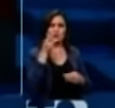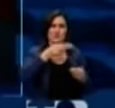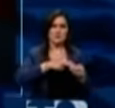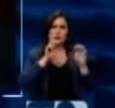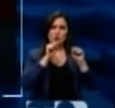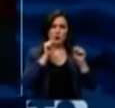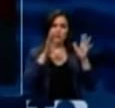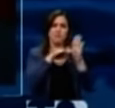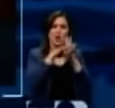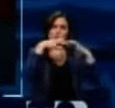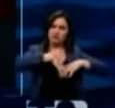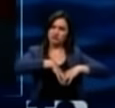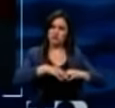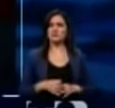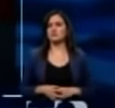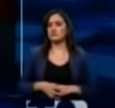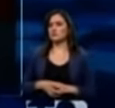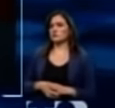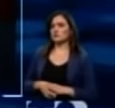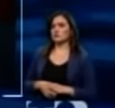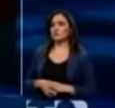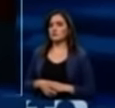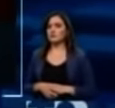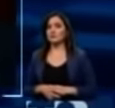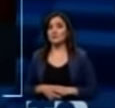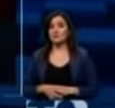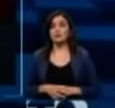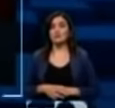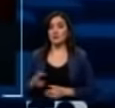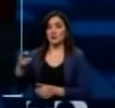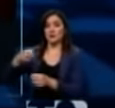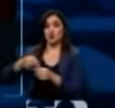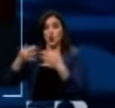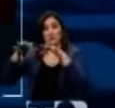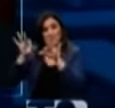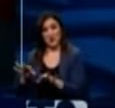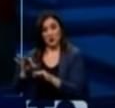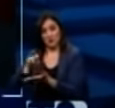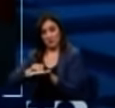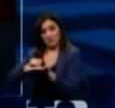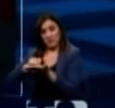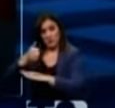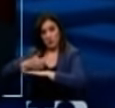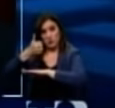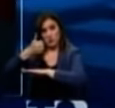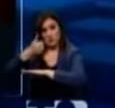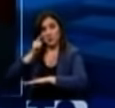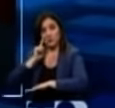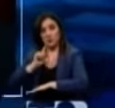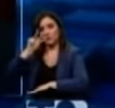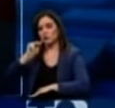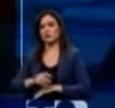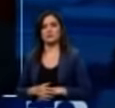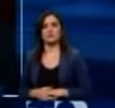participación en el feriado bancario? O sea, participación oficial. que firme o no firme nada, evidentemente